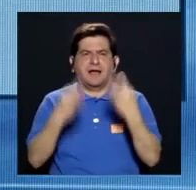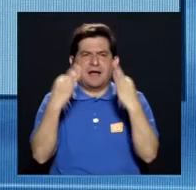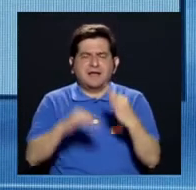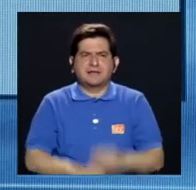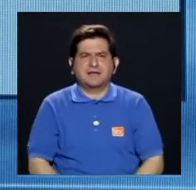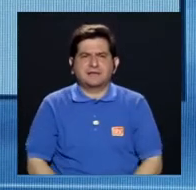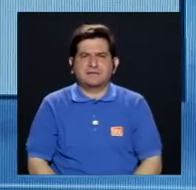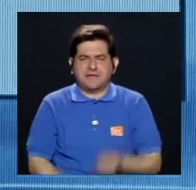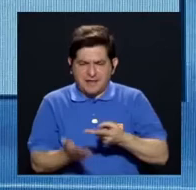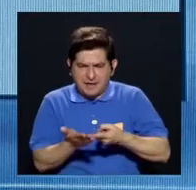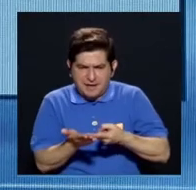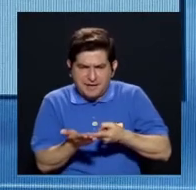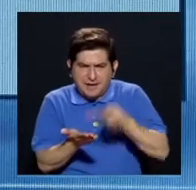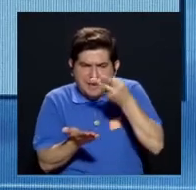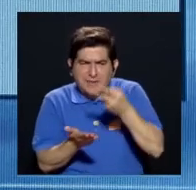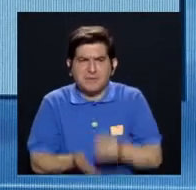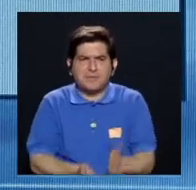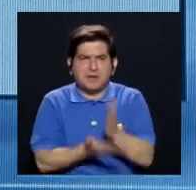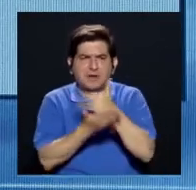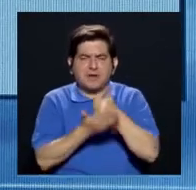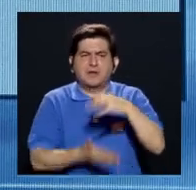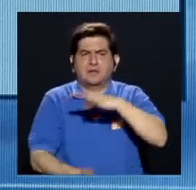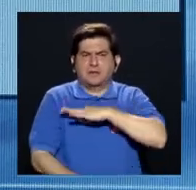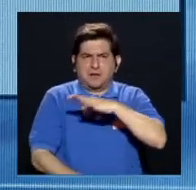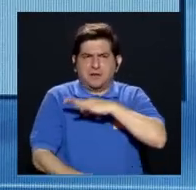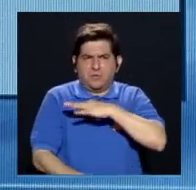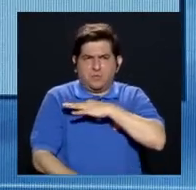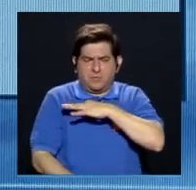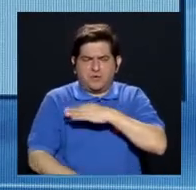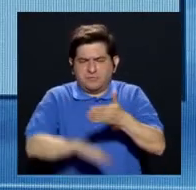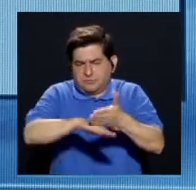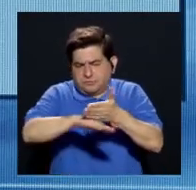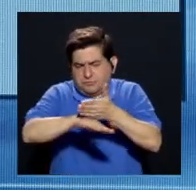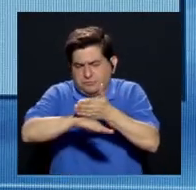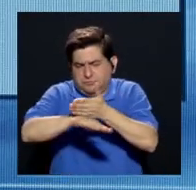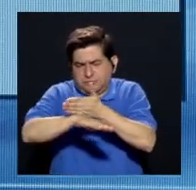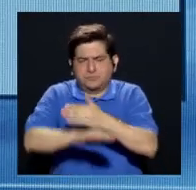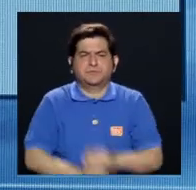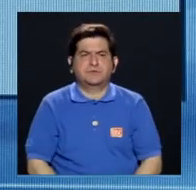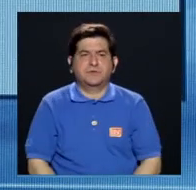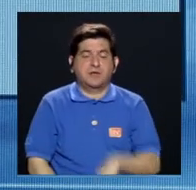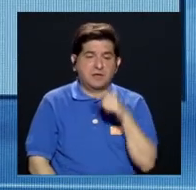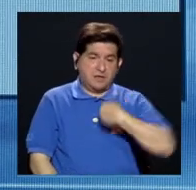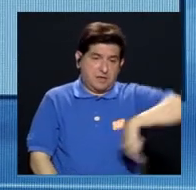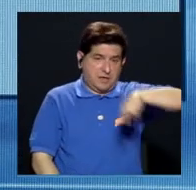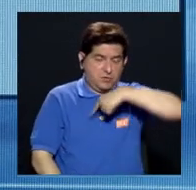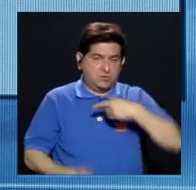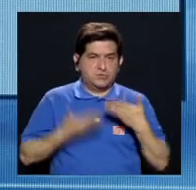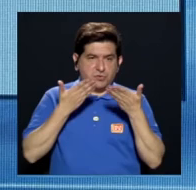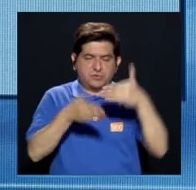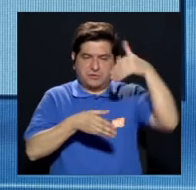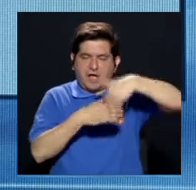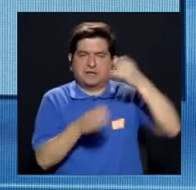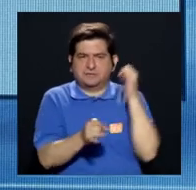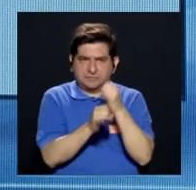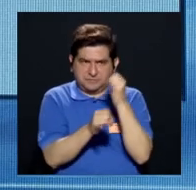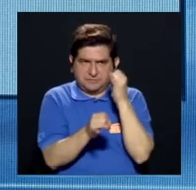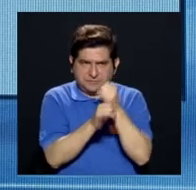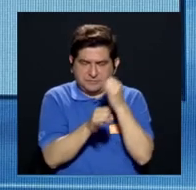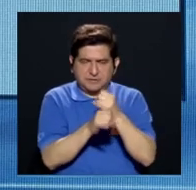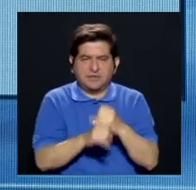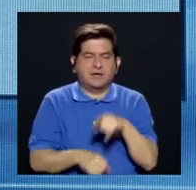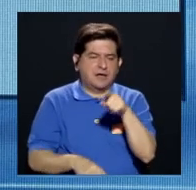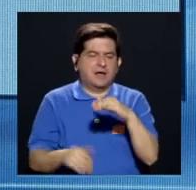los montos de algunos de los beneficios que otorgamos institucionalmente